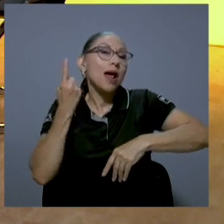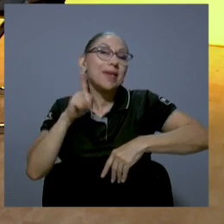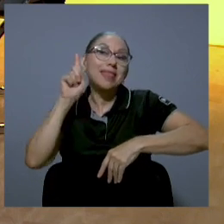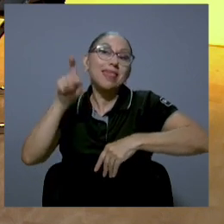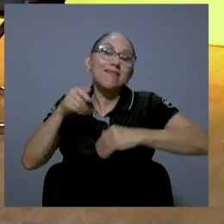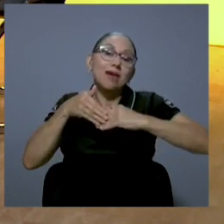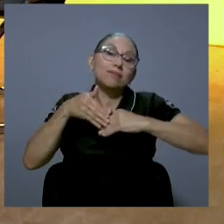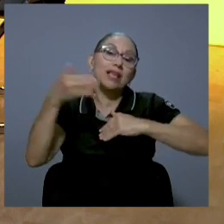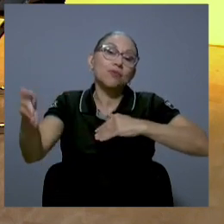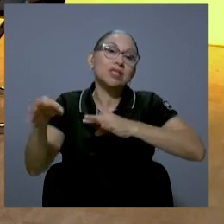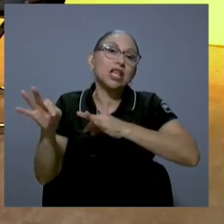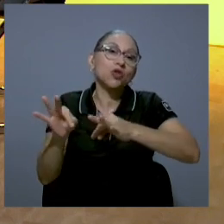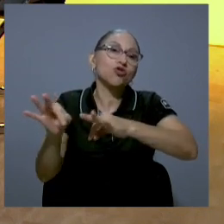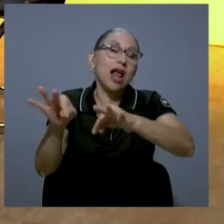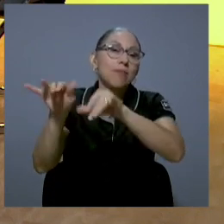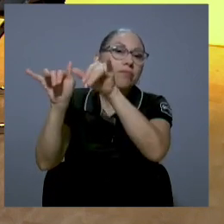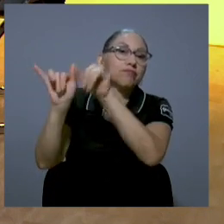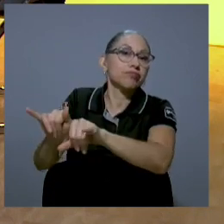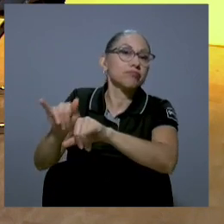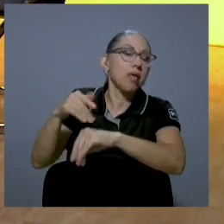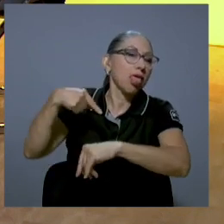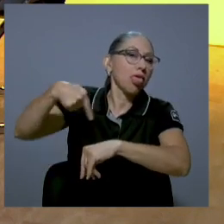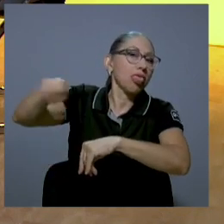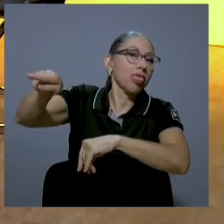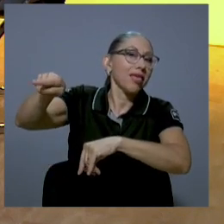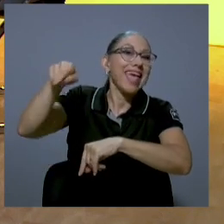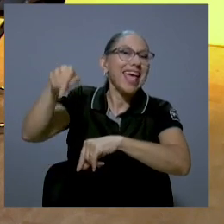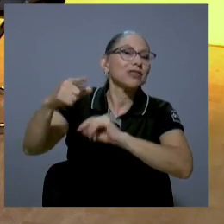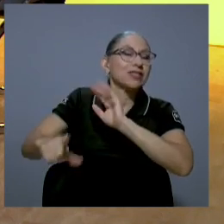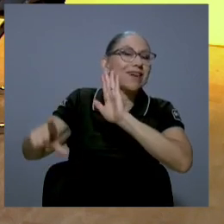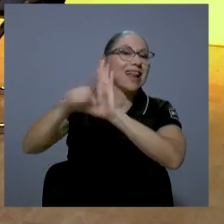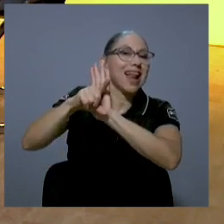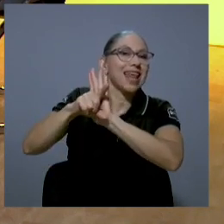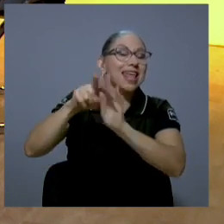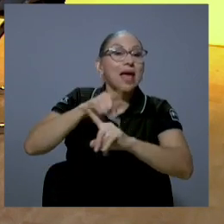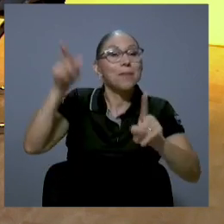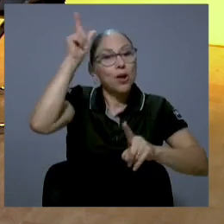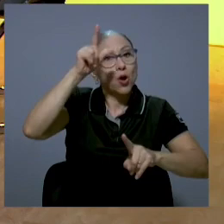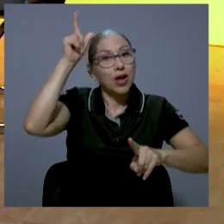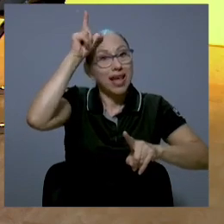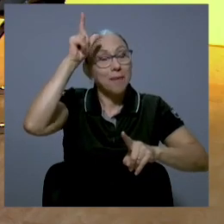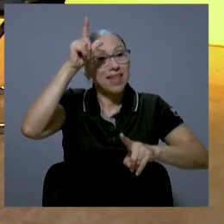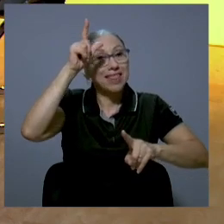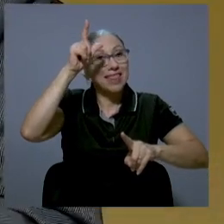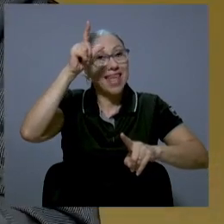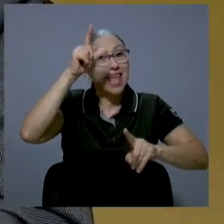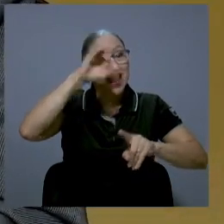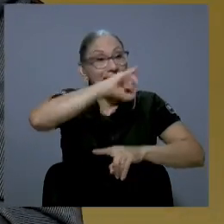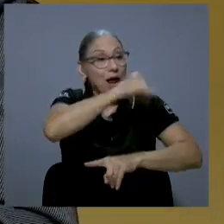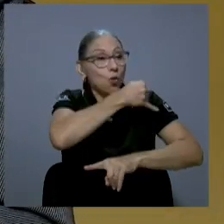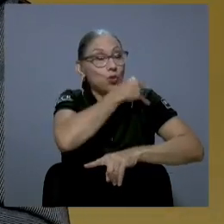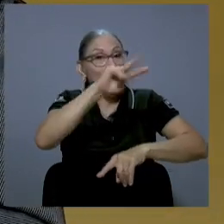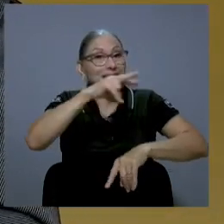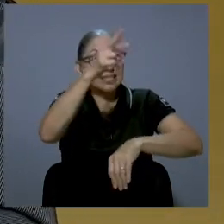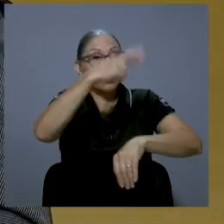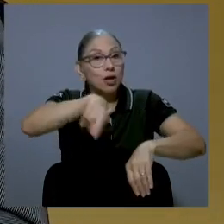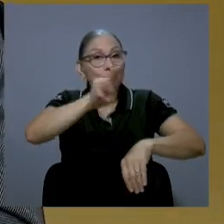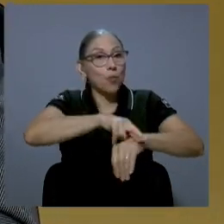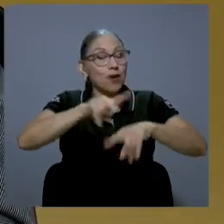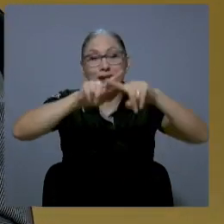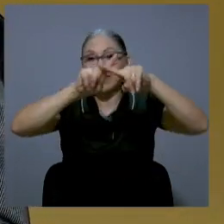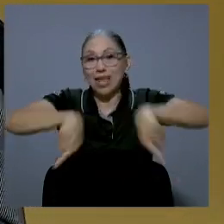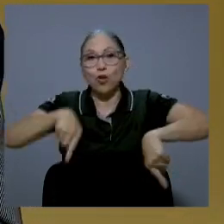no en la pero evidentemente al entrar a la Junta Fundadora de la Segunda República derogó todo eso, y a partir de entonces desapareció